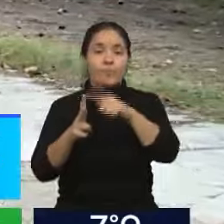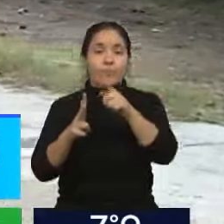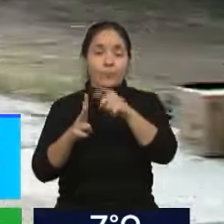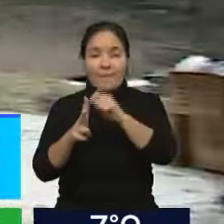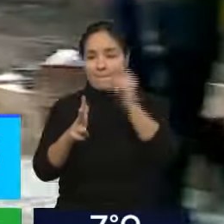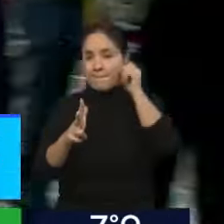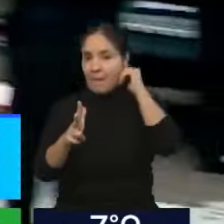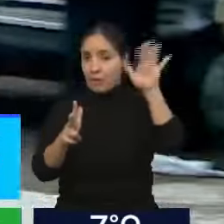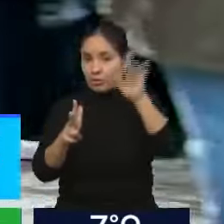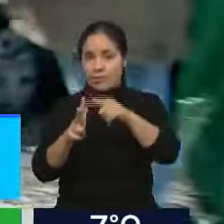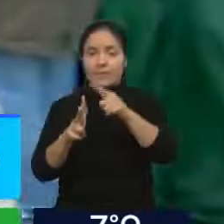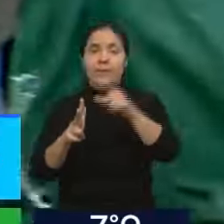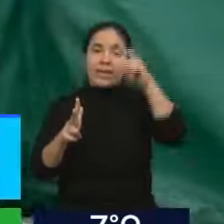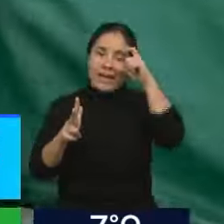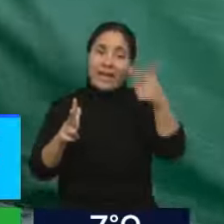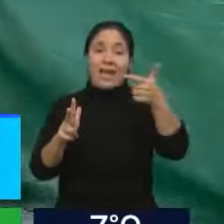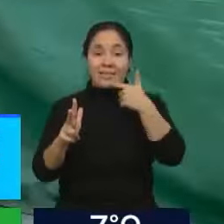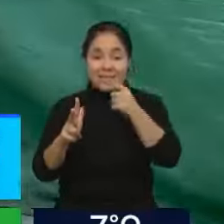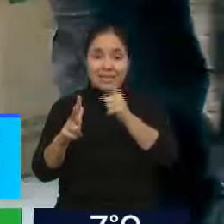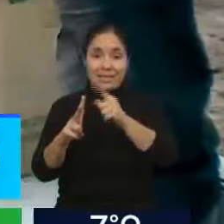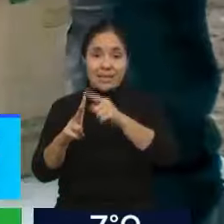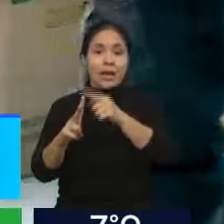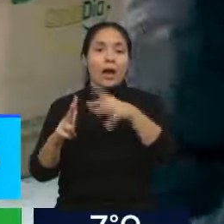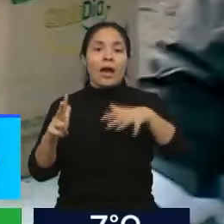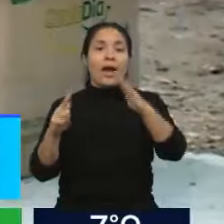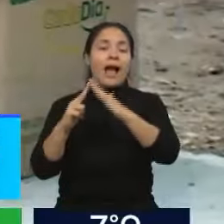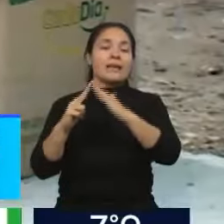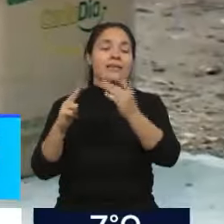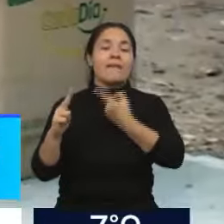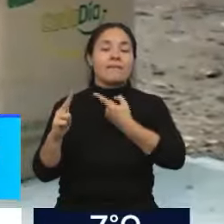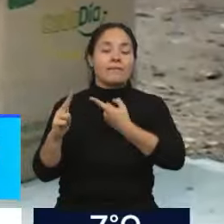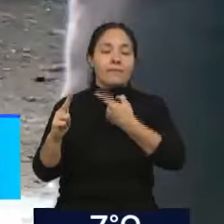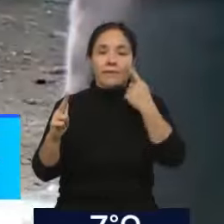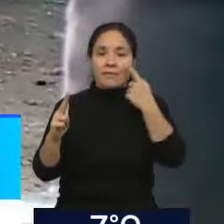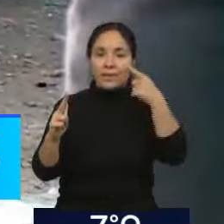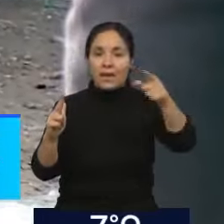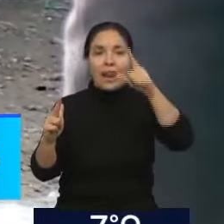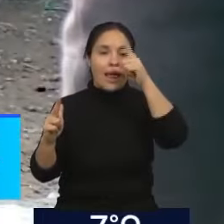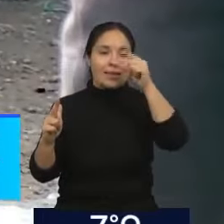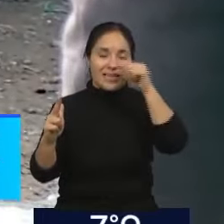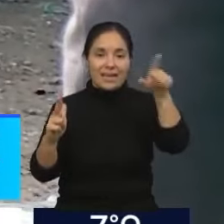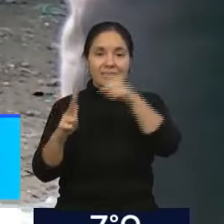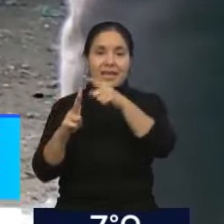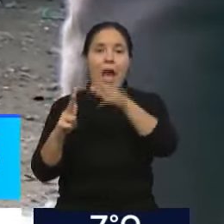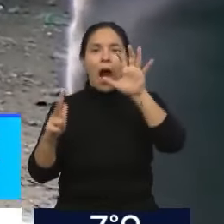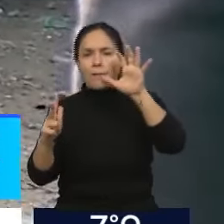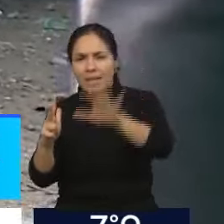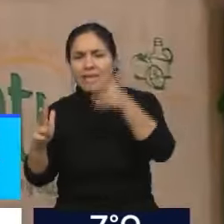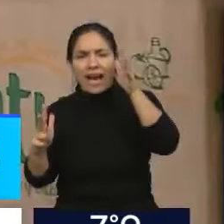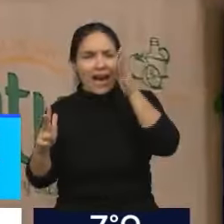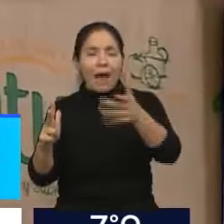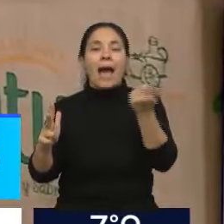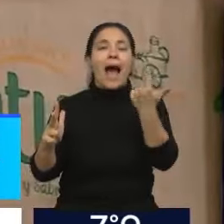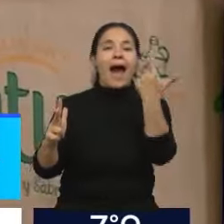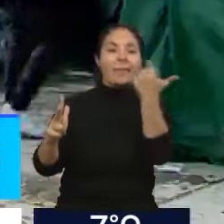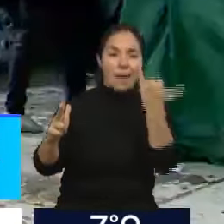con iniciales ES, que se domicilia en el departamento de Las Heras, tiene antecedentes por amenazas agravadas por el uso de